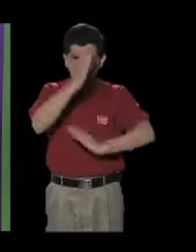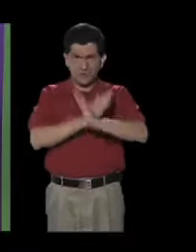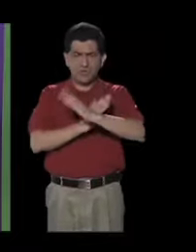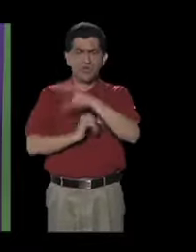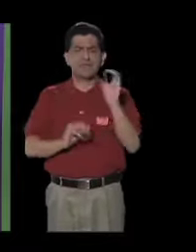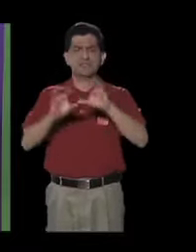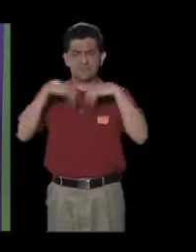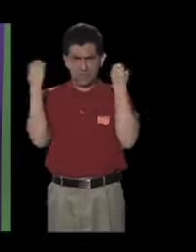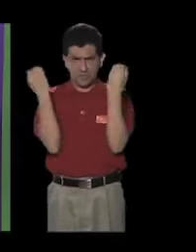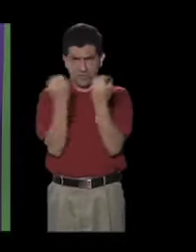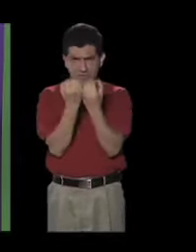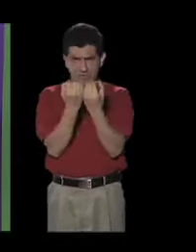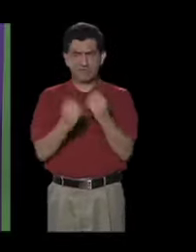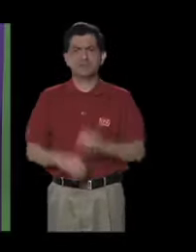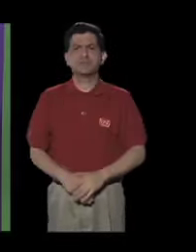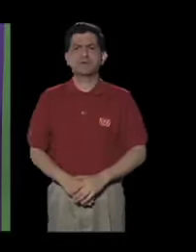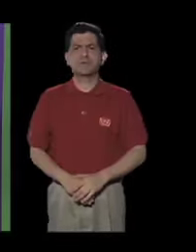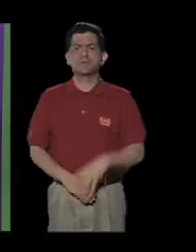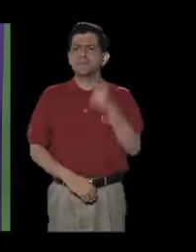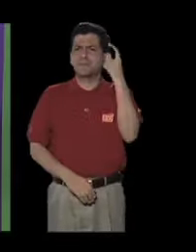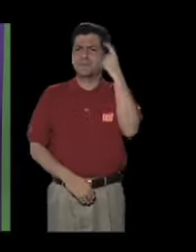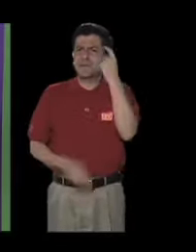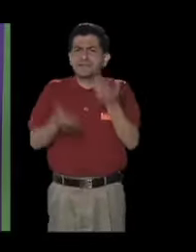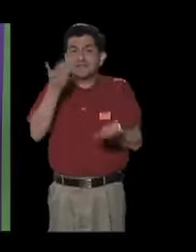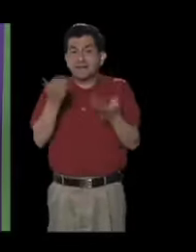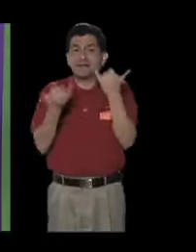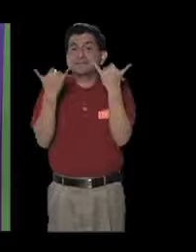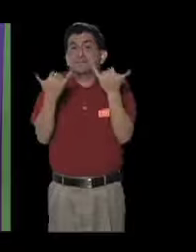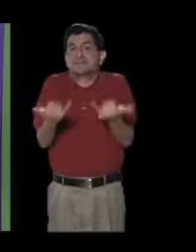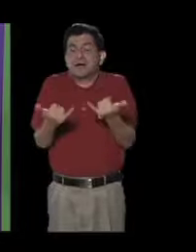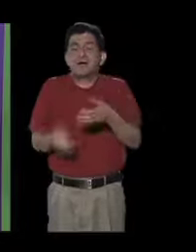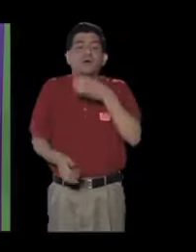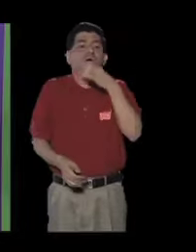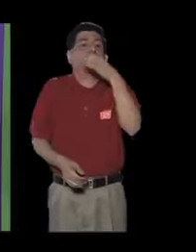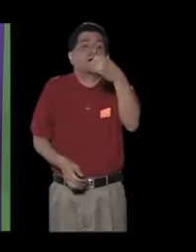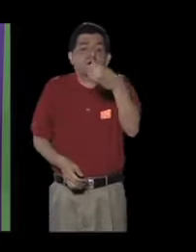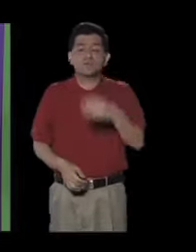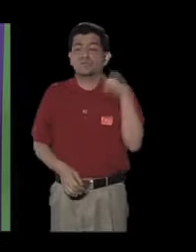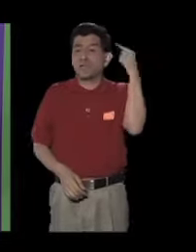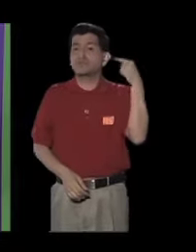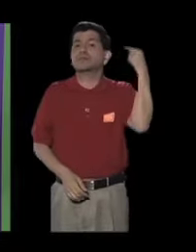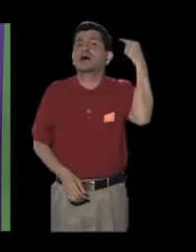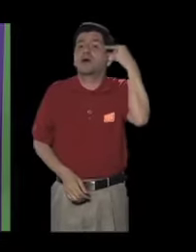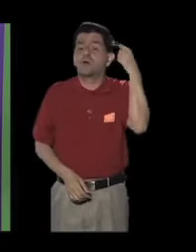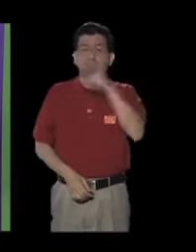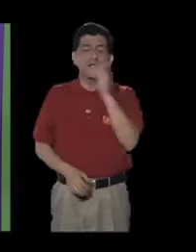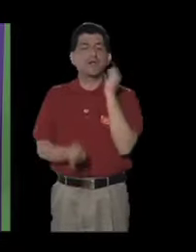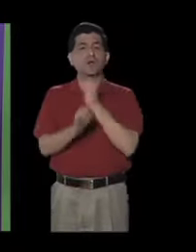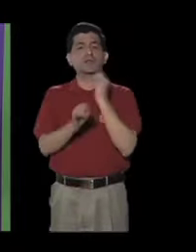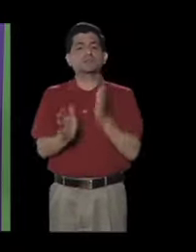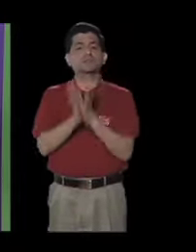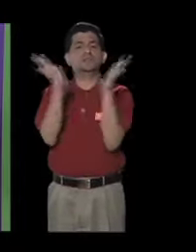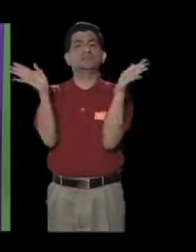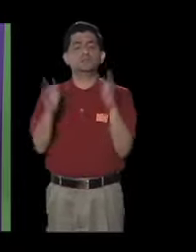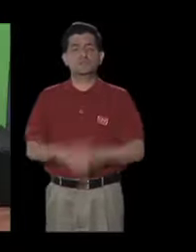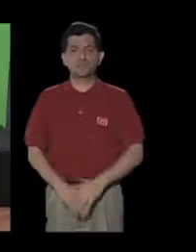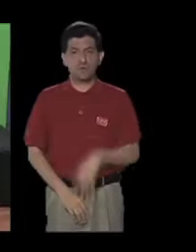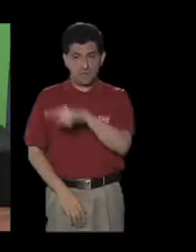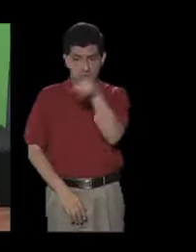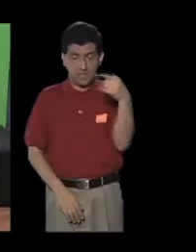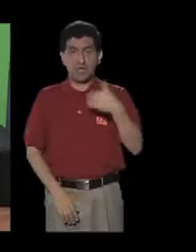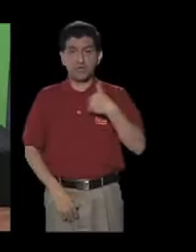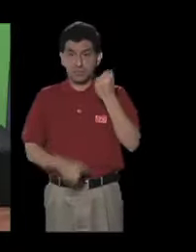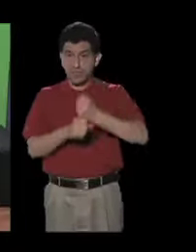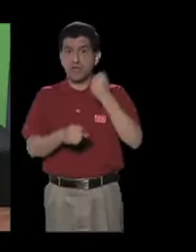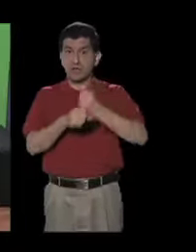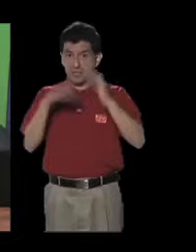su organización. ¿Cuáles serían más bien entonces las recomendaciones para el gobierno y para las instituciones públicas, pues que tienen una labor muy